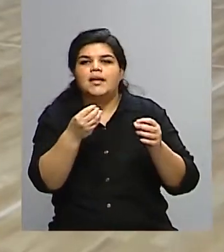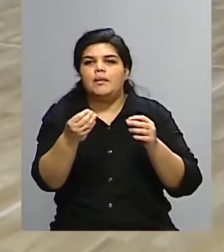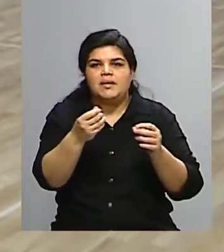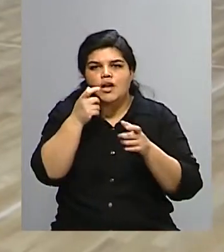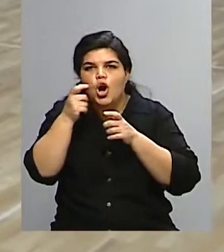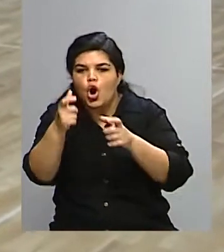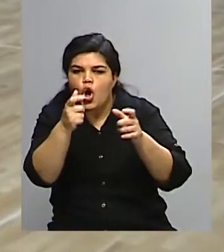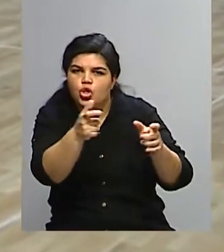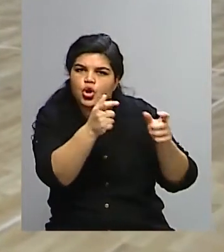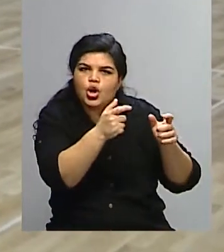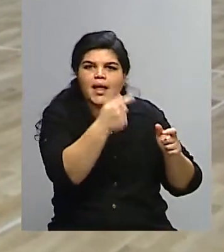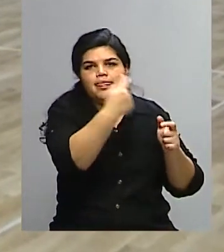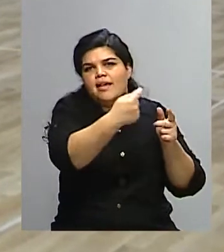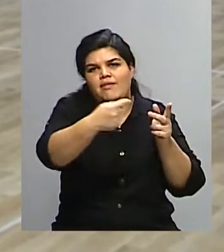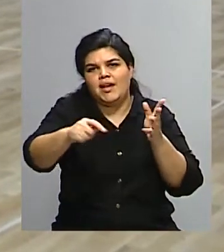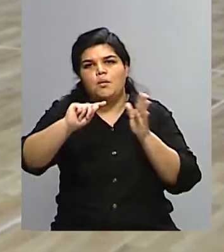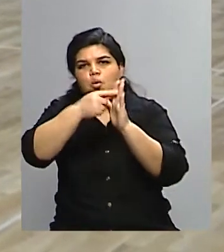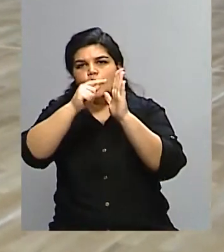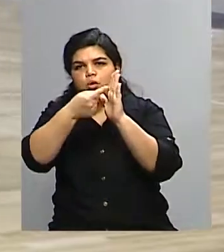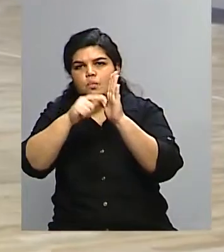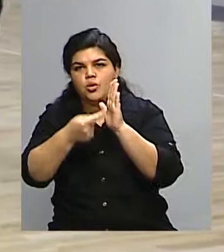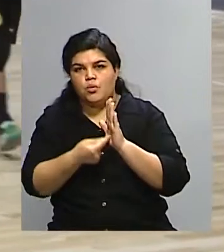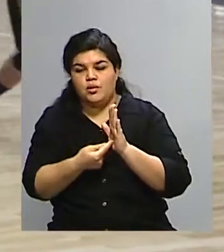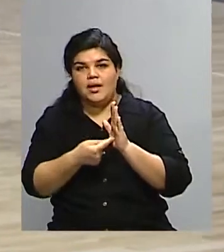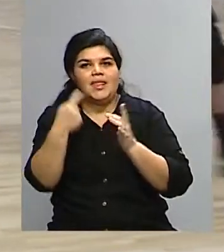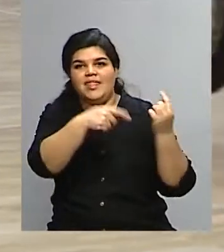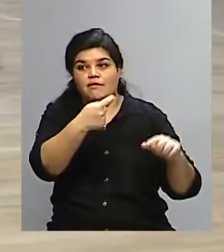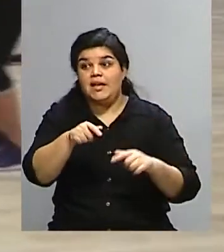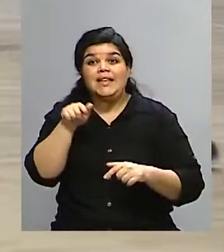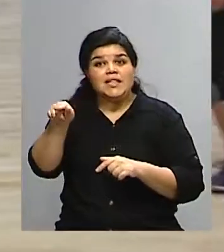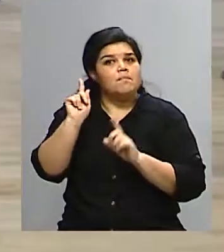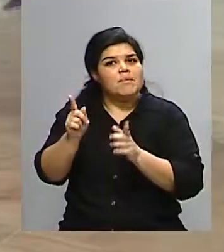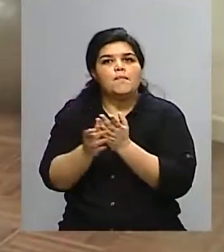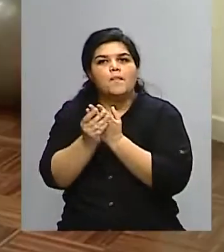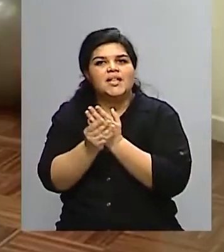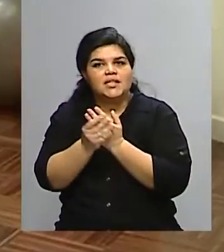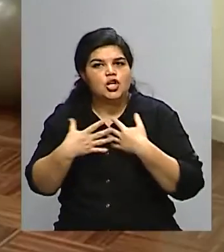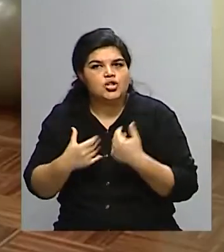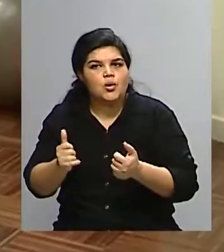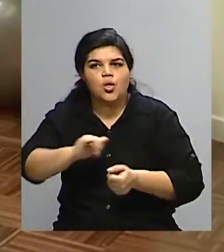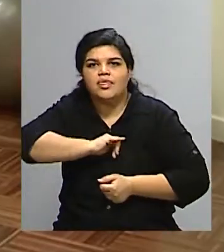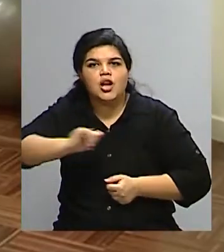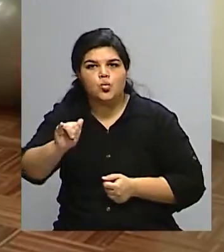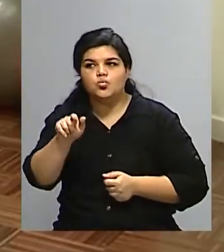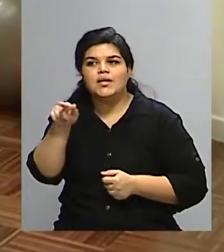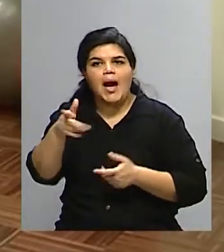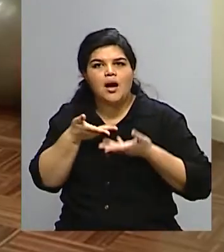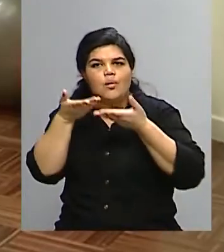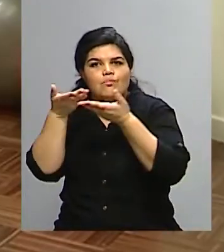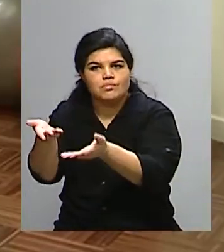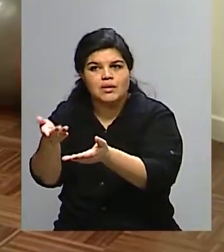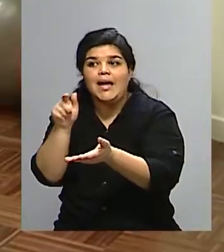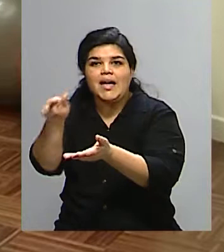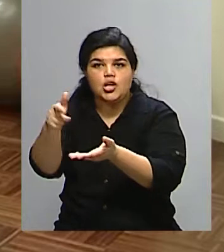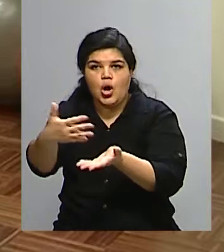estas residencias, con lo cual es el organismo que recibe las denuncias, que debe recibir las denuncias. ¿Por qué? Porque son quienes